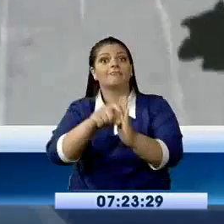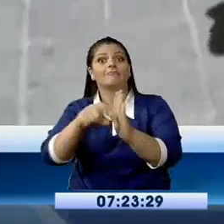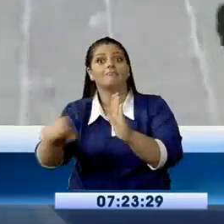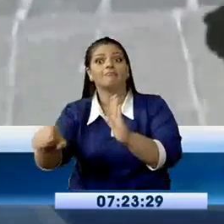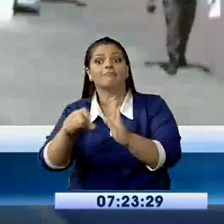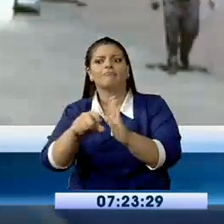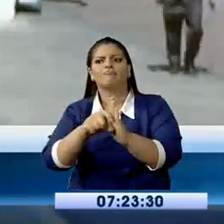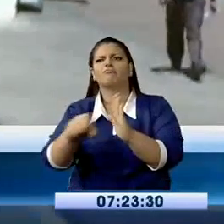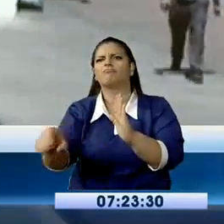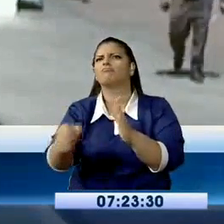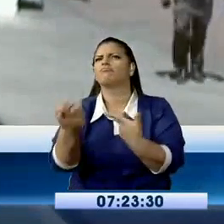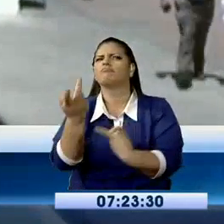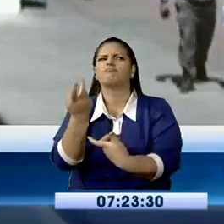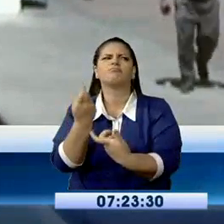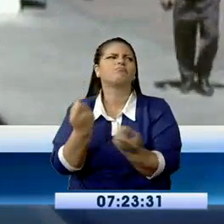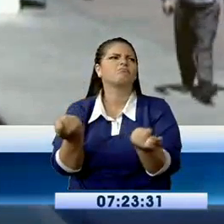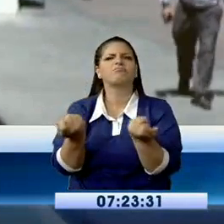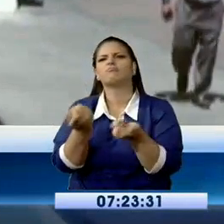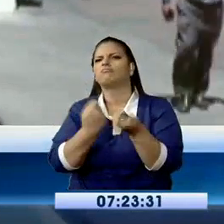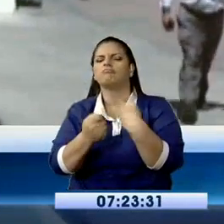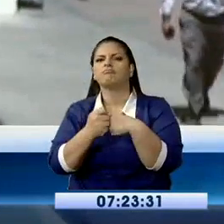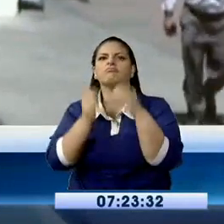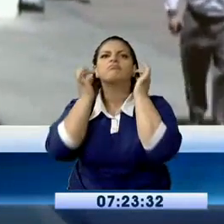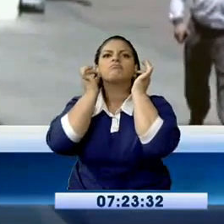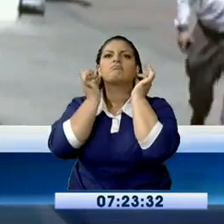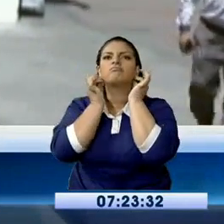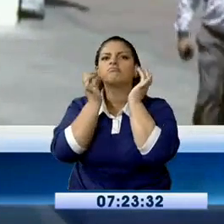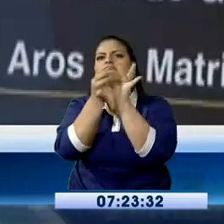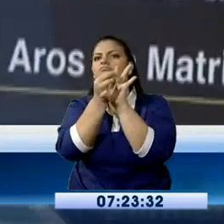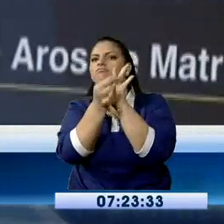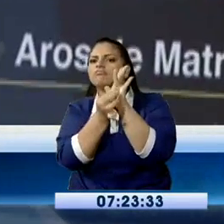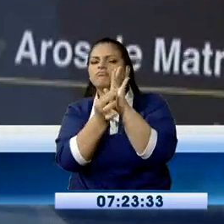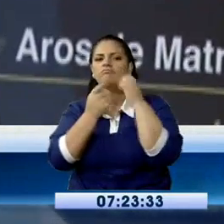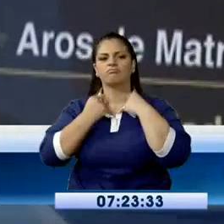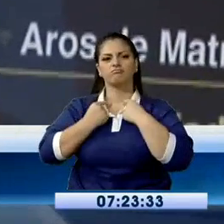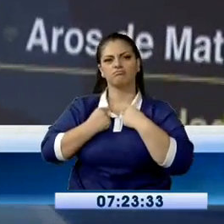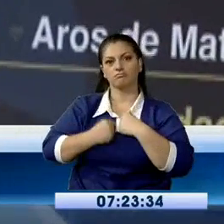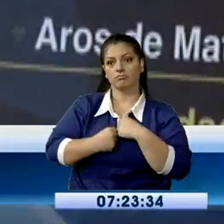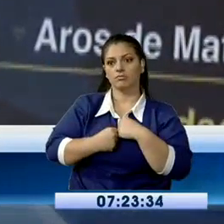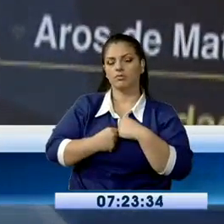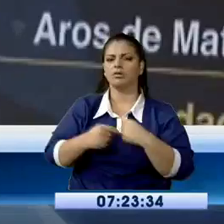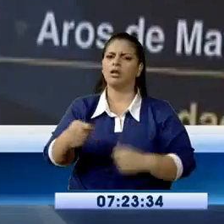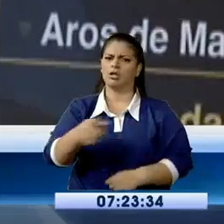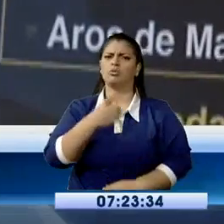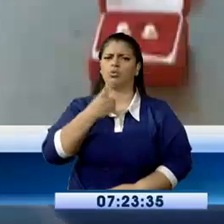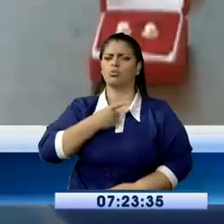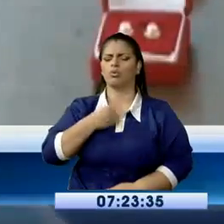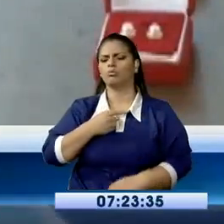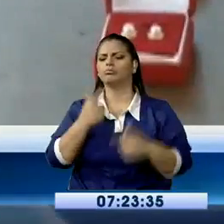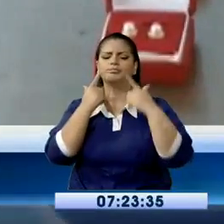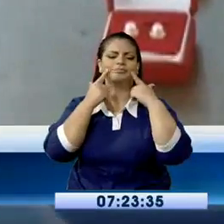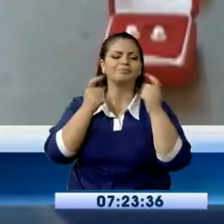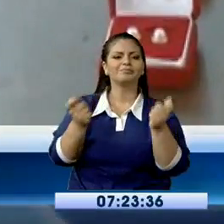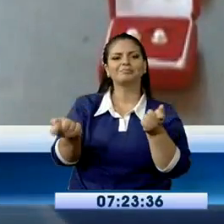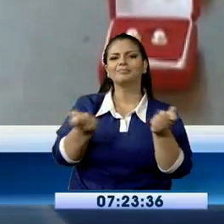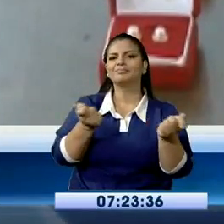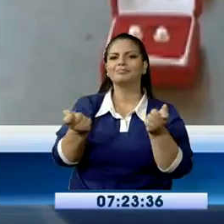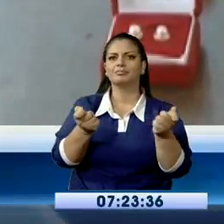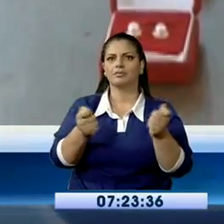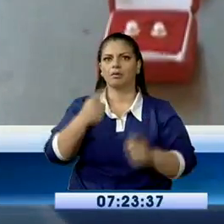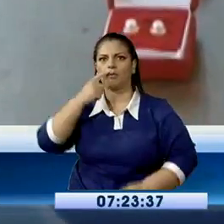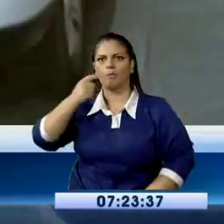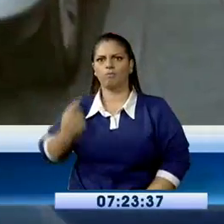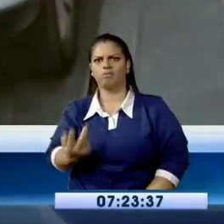su esposa, quienes se encontraban a esa hora atendiendo el local. Con los dueños bajo control procedían a abrir las vitrinas para llevarse las